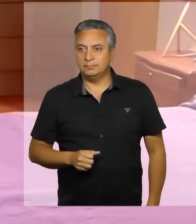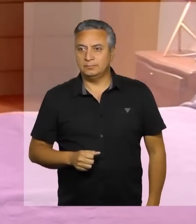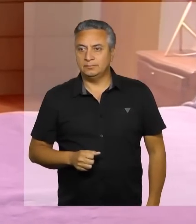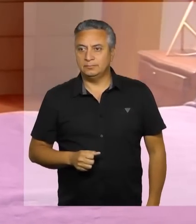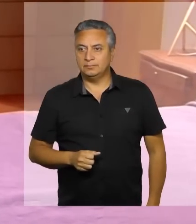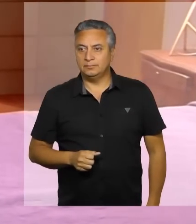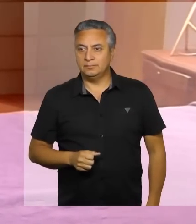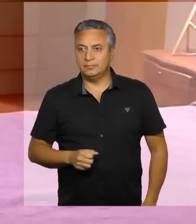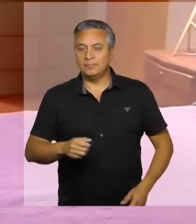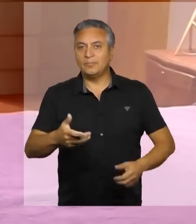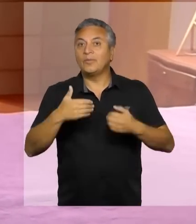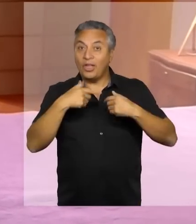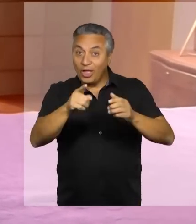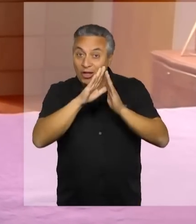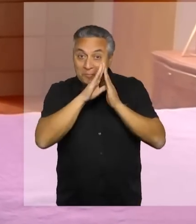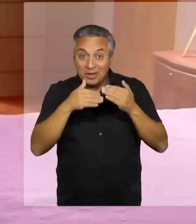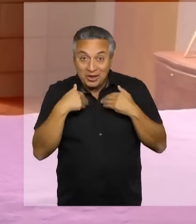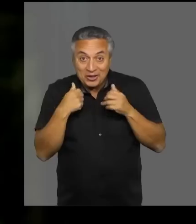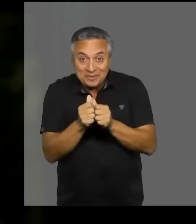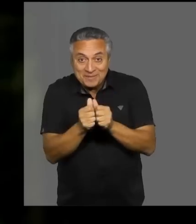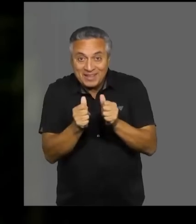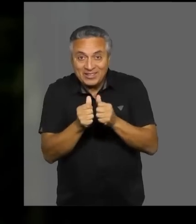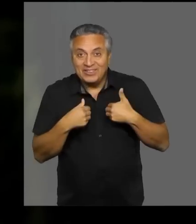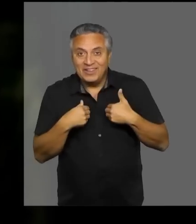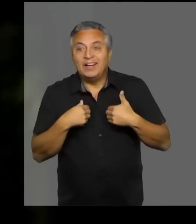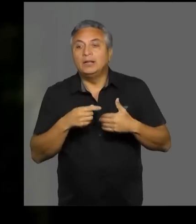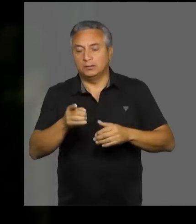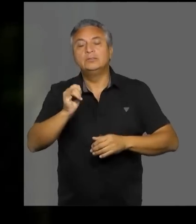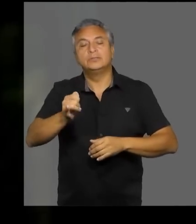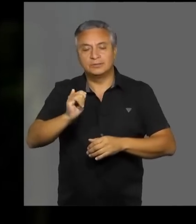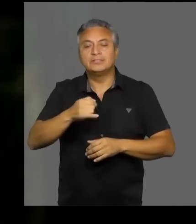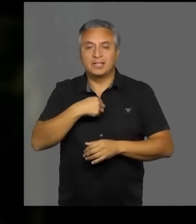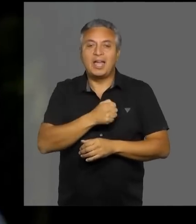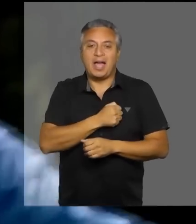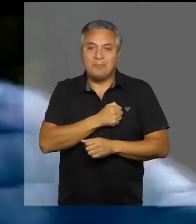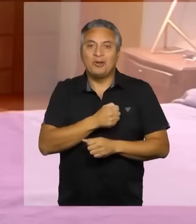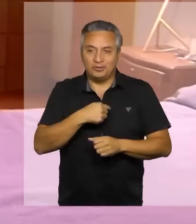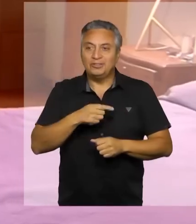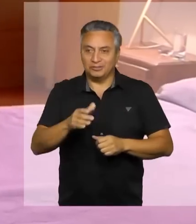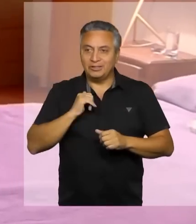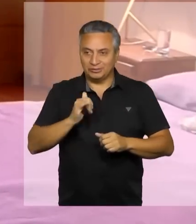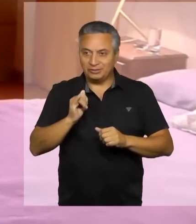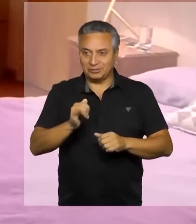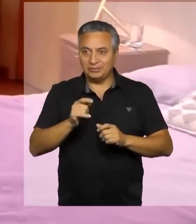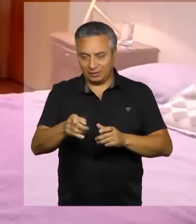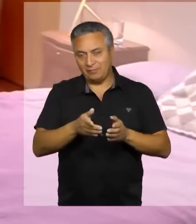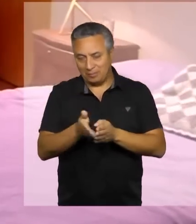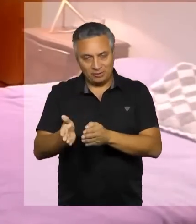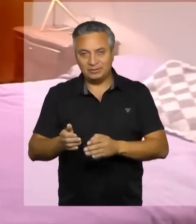¿Puedo dormir contigo? Sí, mi amor. Me pones pijama y vengo. Bueno, espérame acá.